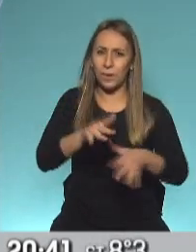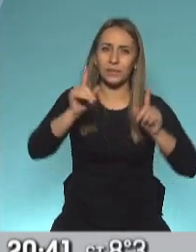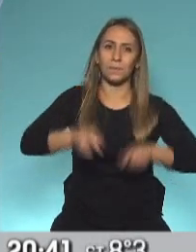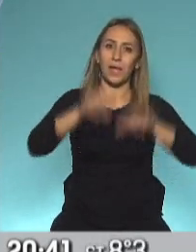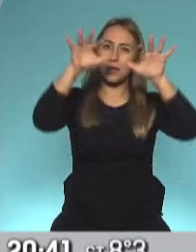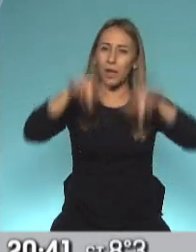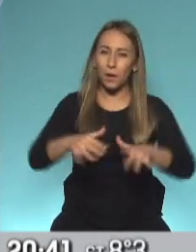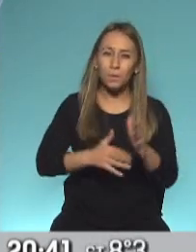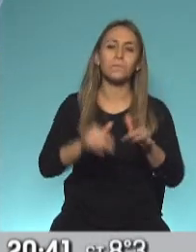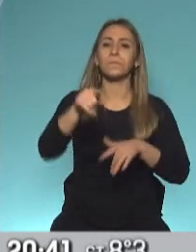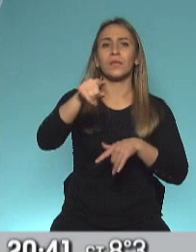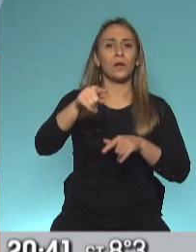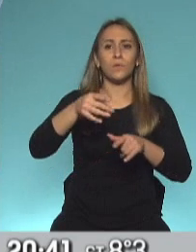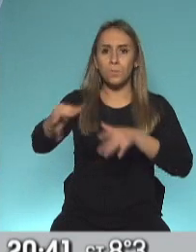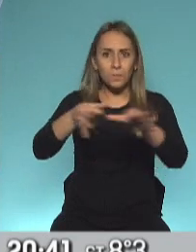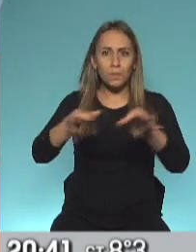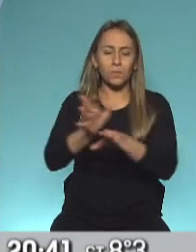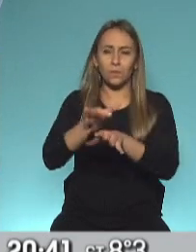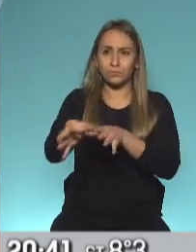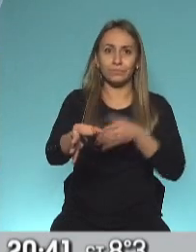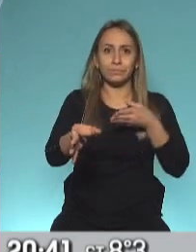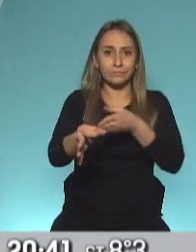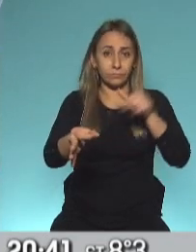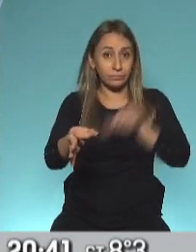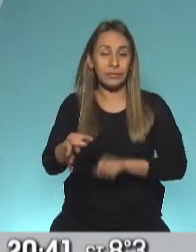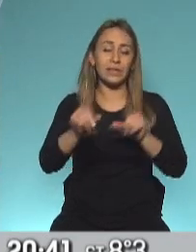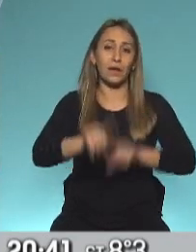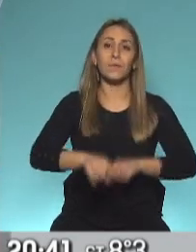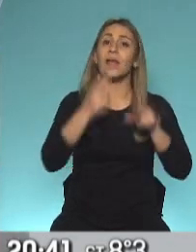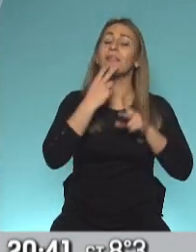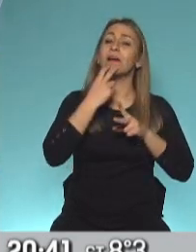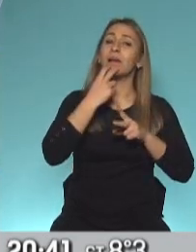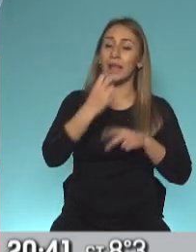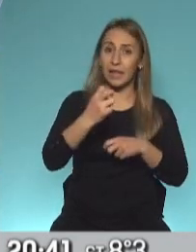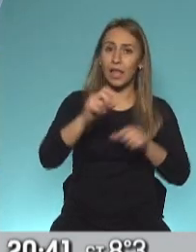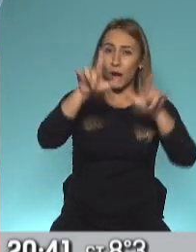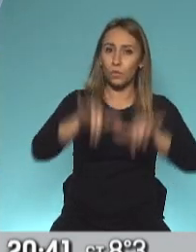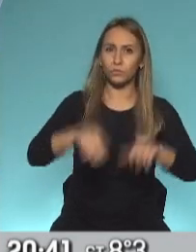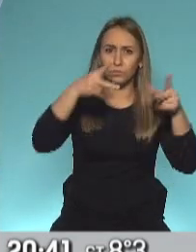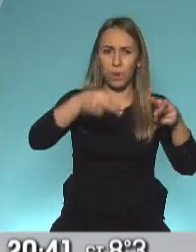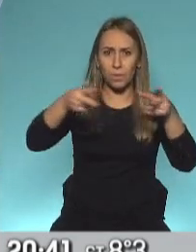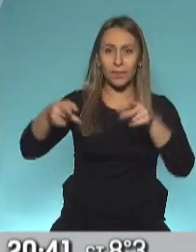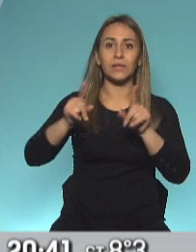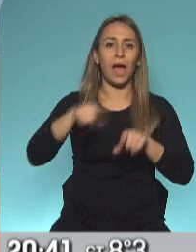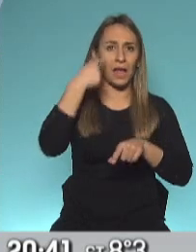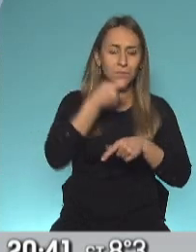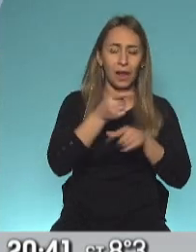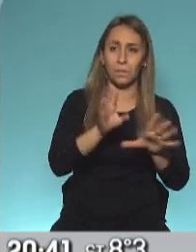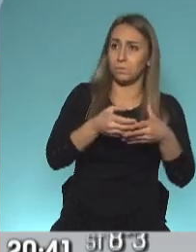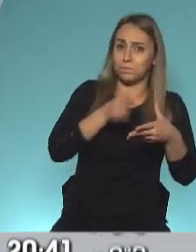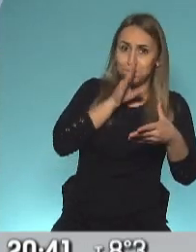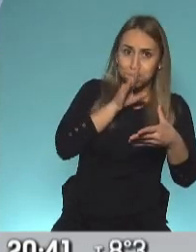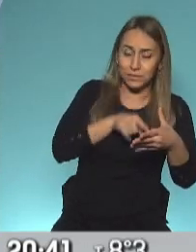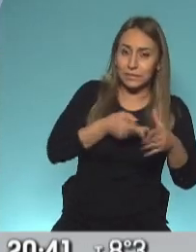dejaron poblaciones aisladas y cortes de energía así como también animales atrapados y profundos daños en la